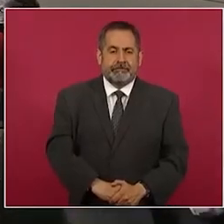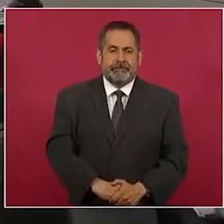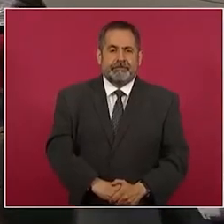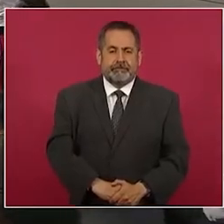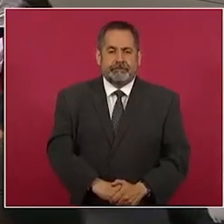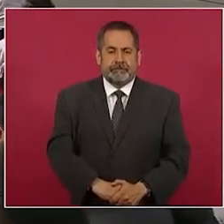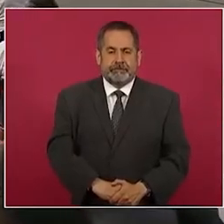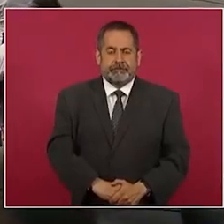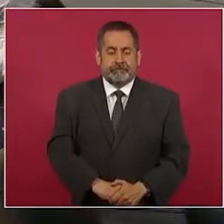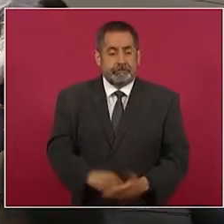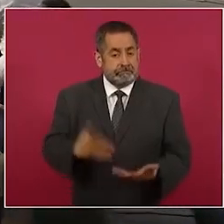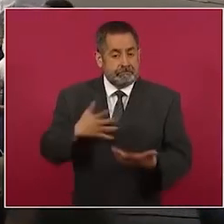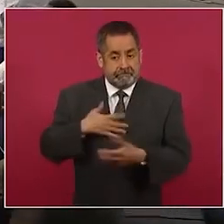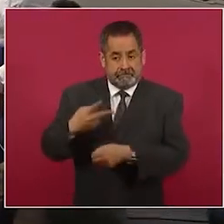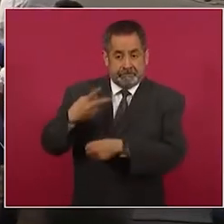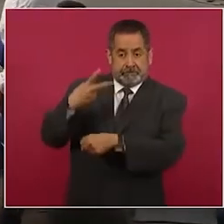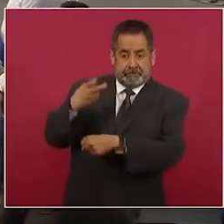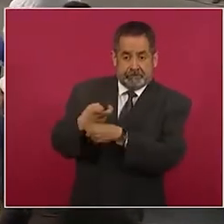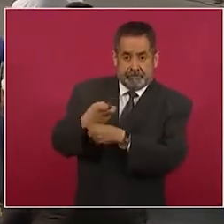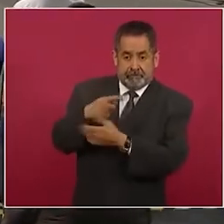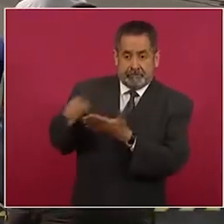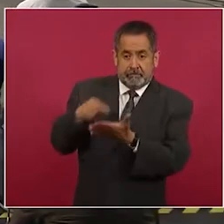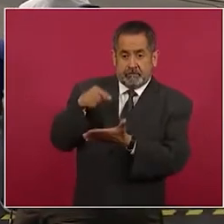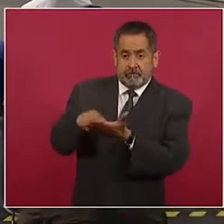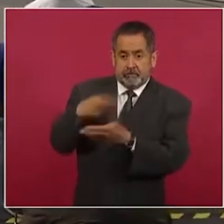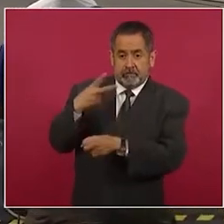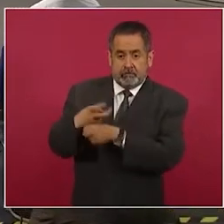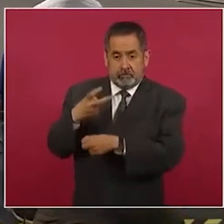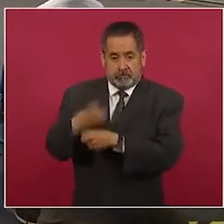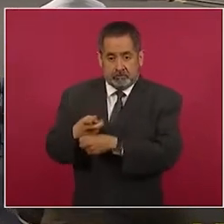Pues estamos en segundo lugar